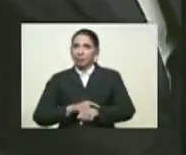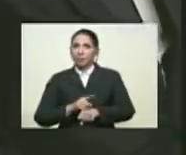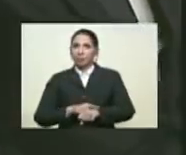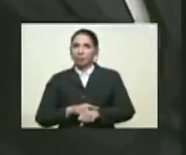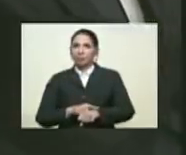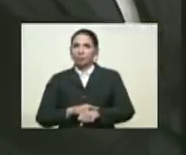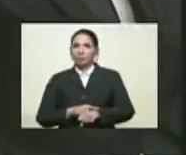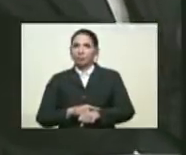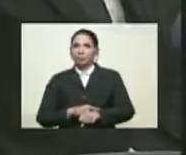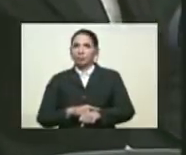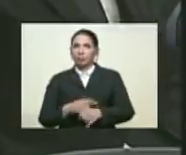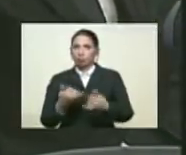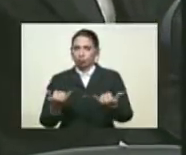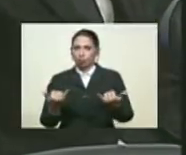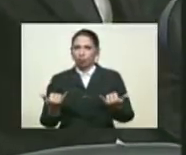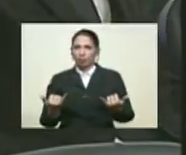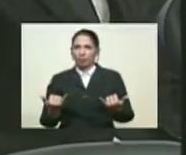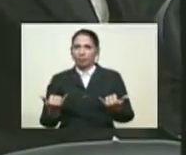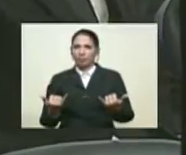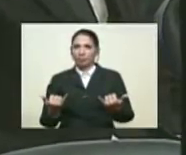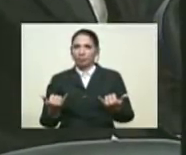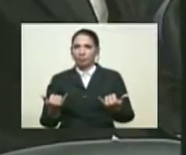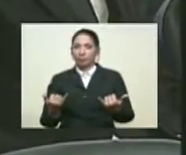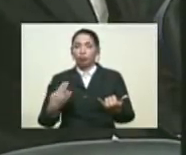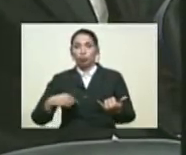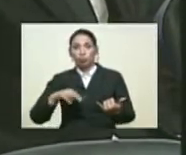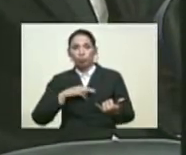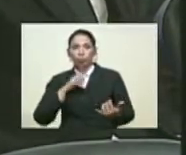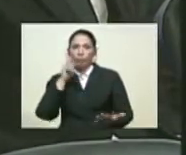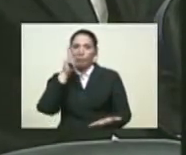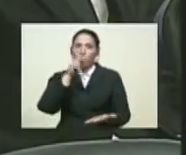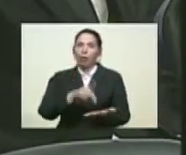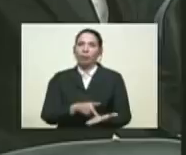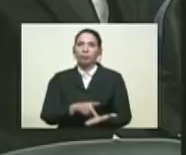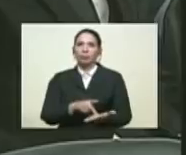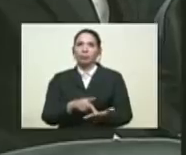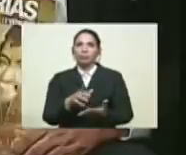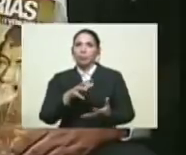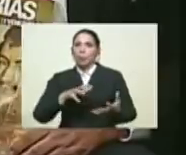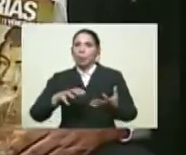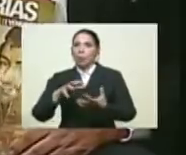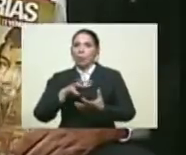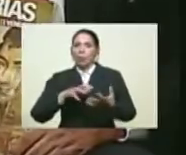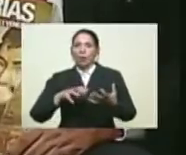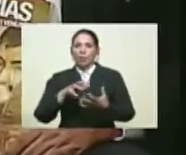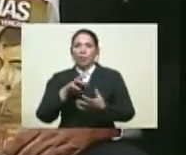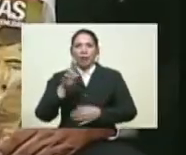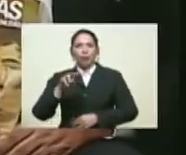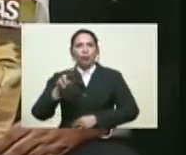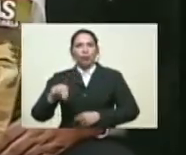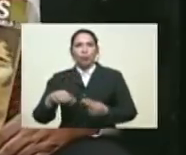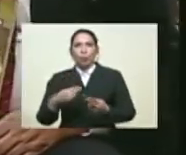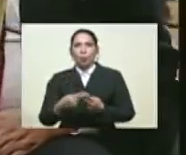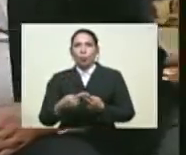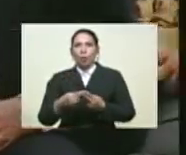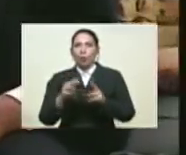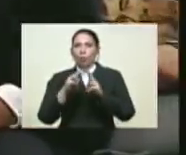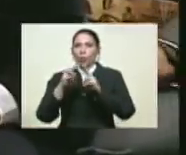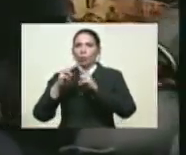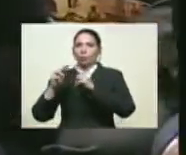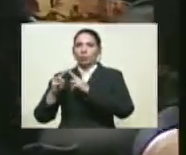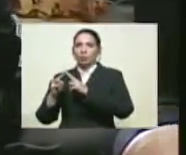que hemos llegado a situaciones que nunca habíamos conocido. Ya Arle la